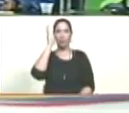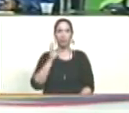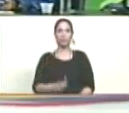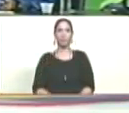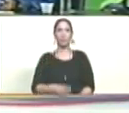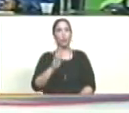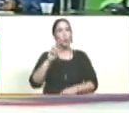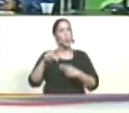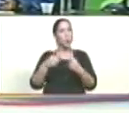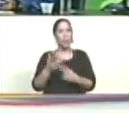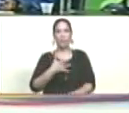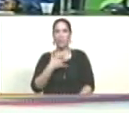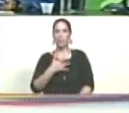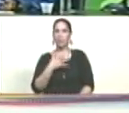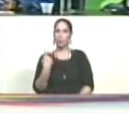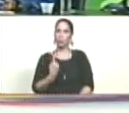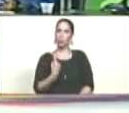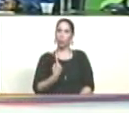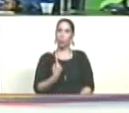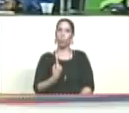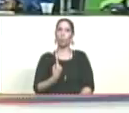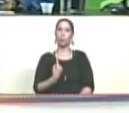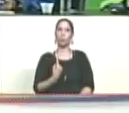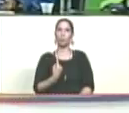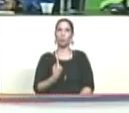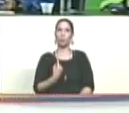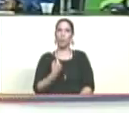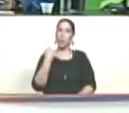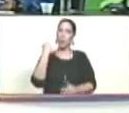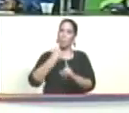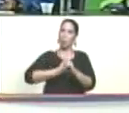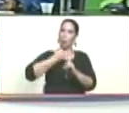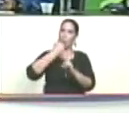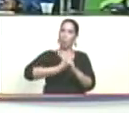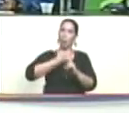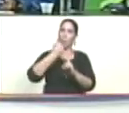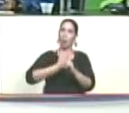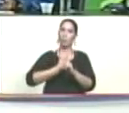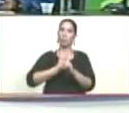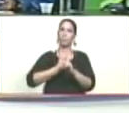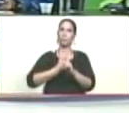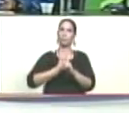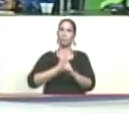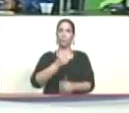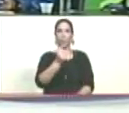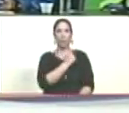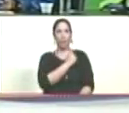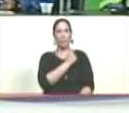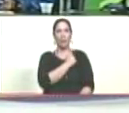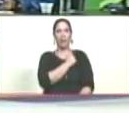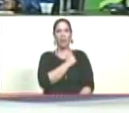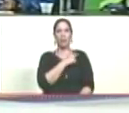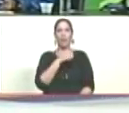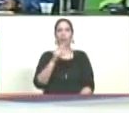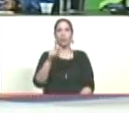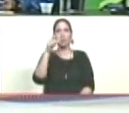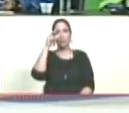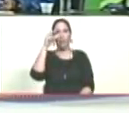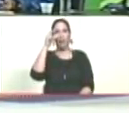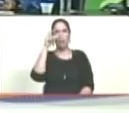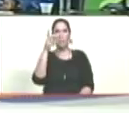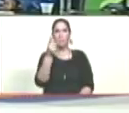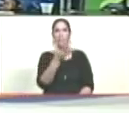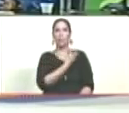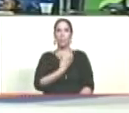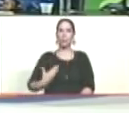Nunca me he sentido solo. En cuanto al combate, camarada Tania Díaz, vicepresidenta de la